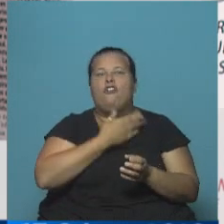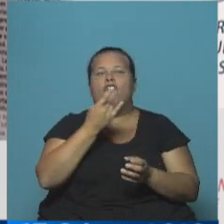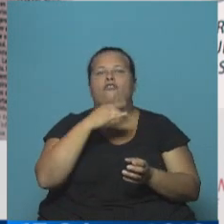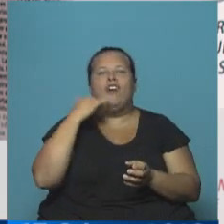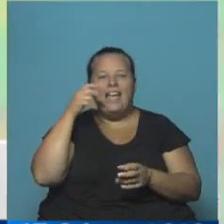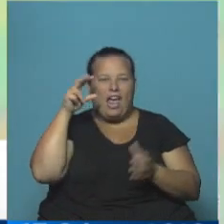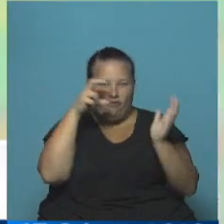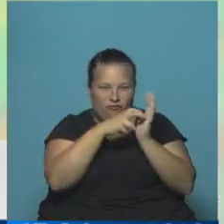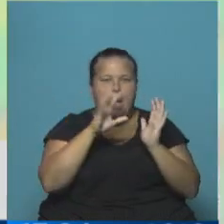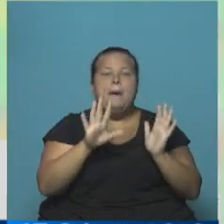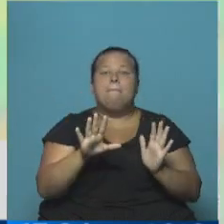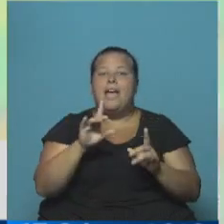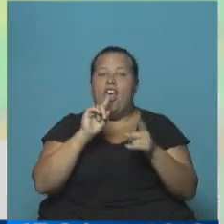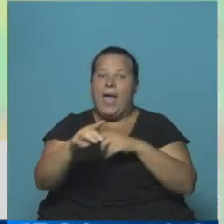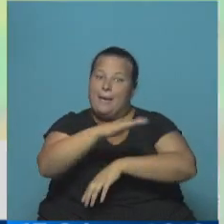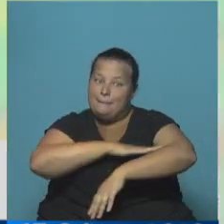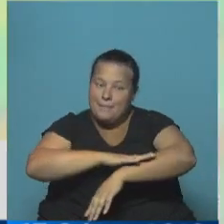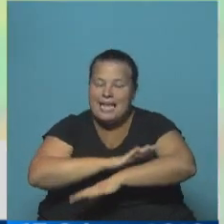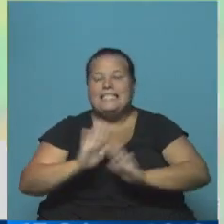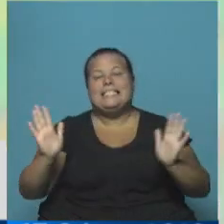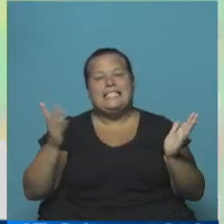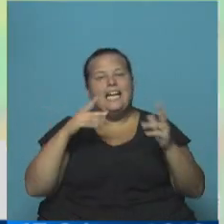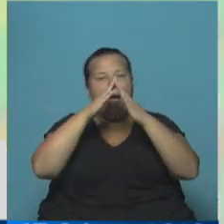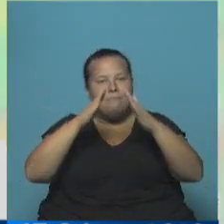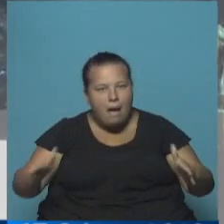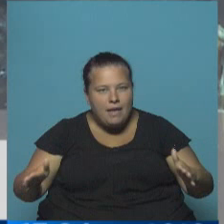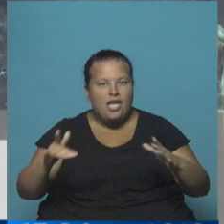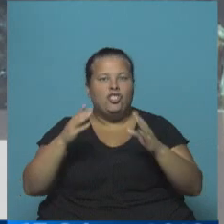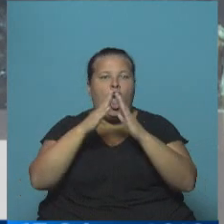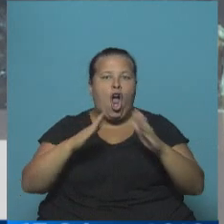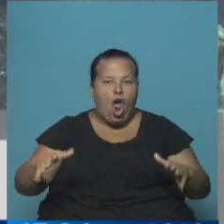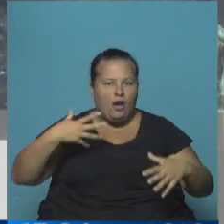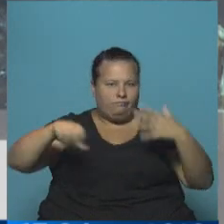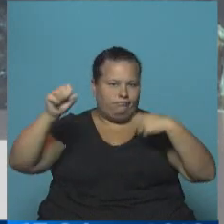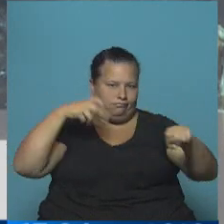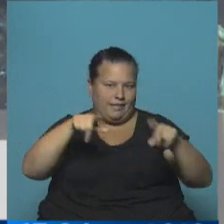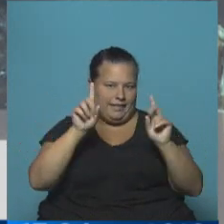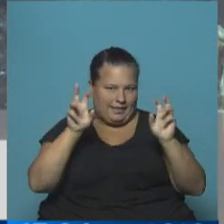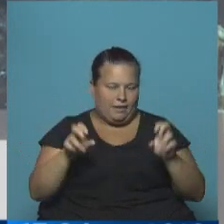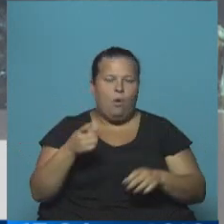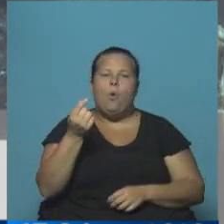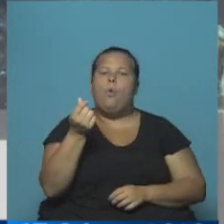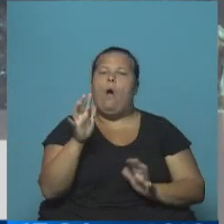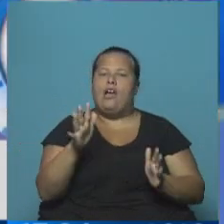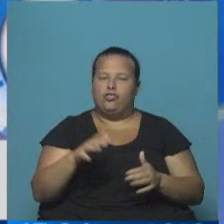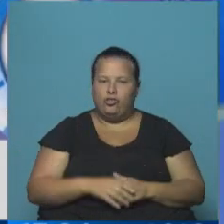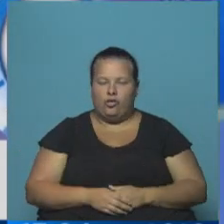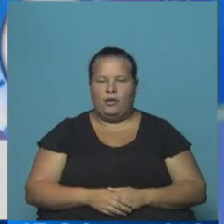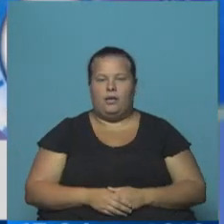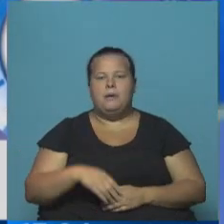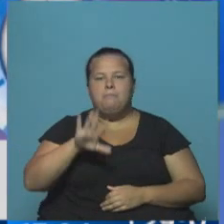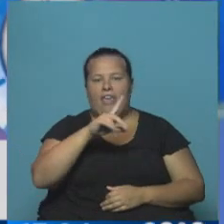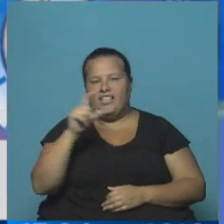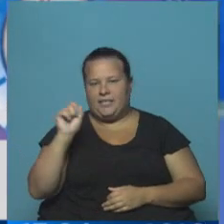enchufes pero ya directo a la piel con el tema de los campamentos y colonias están llevando esto de qué precio estamos hablando más de